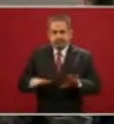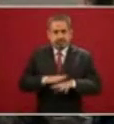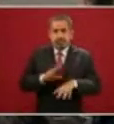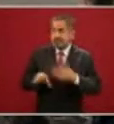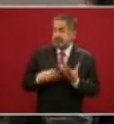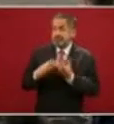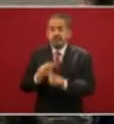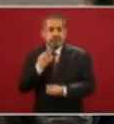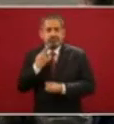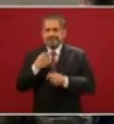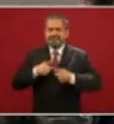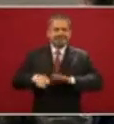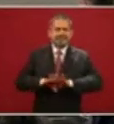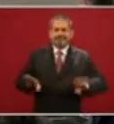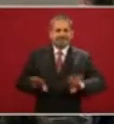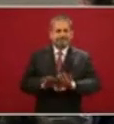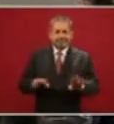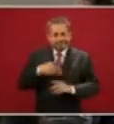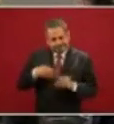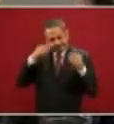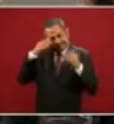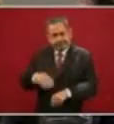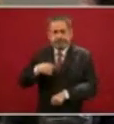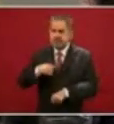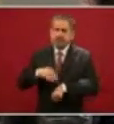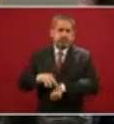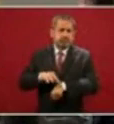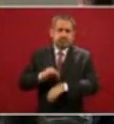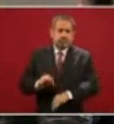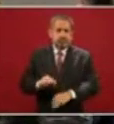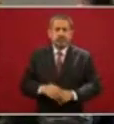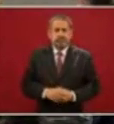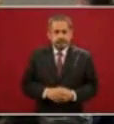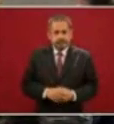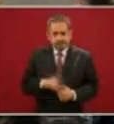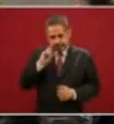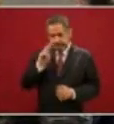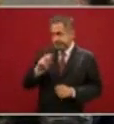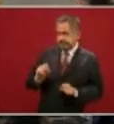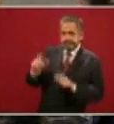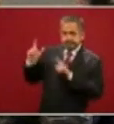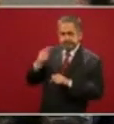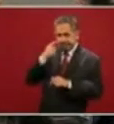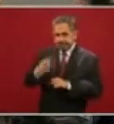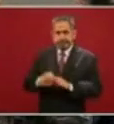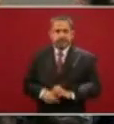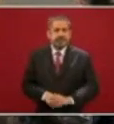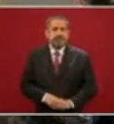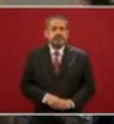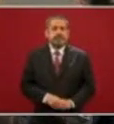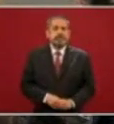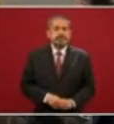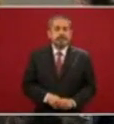ella. Vamos a presentar de manera concreta la situación, si nos pasan el primer mapa. Este mapa, como